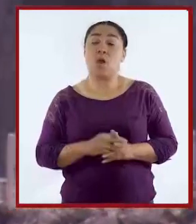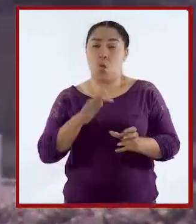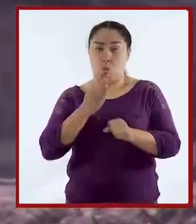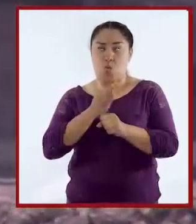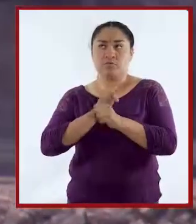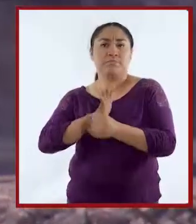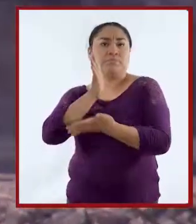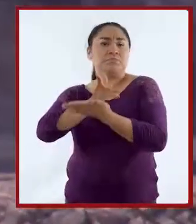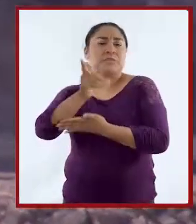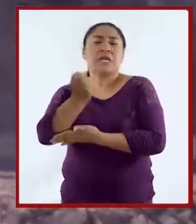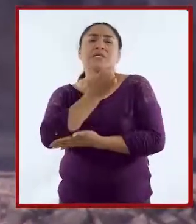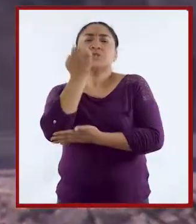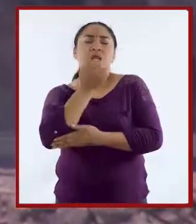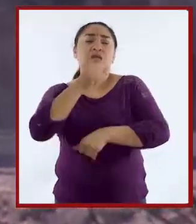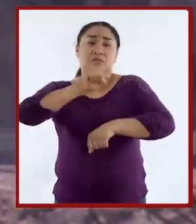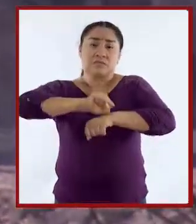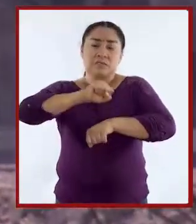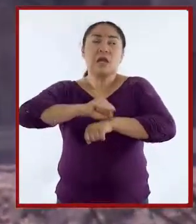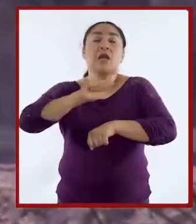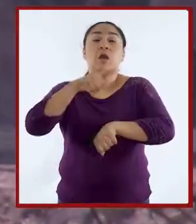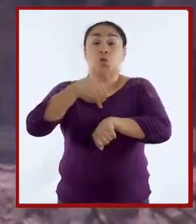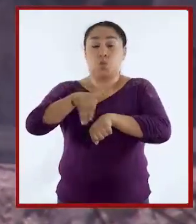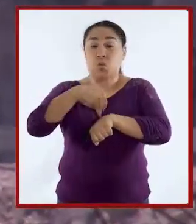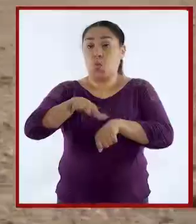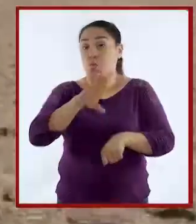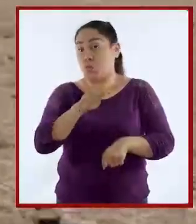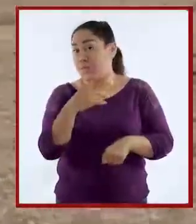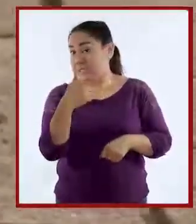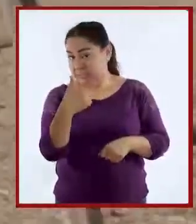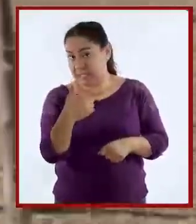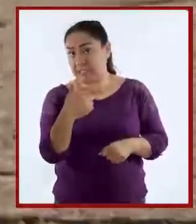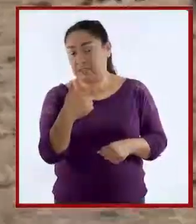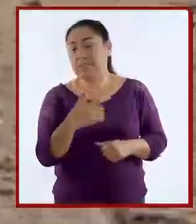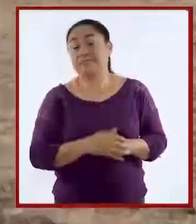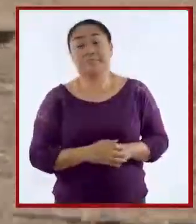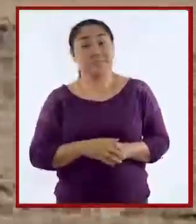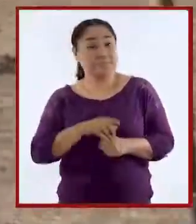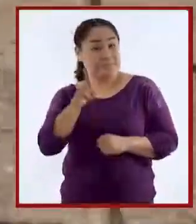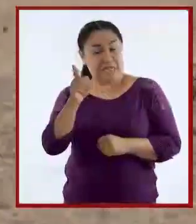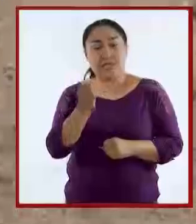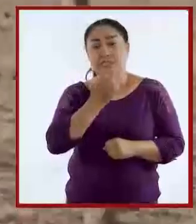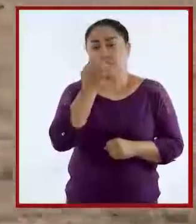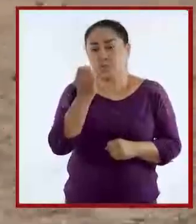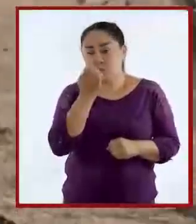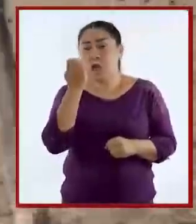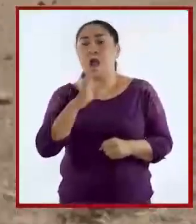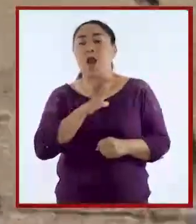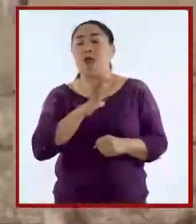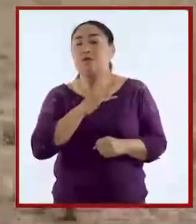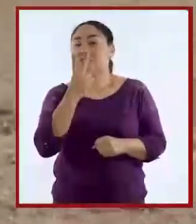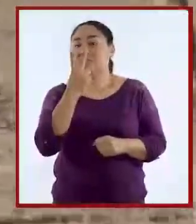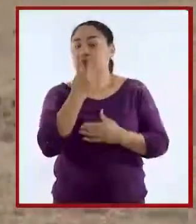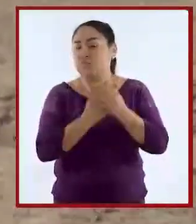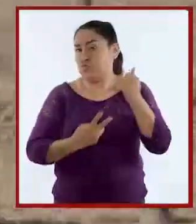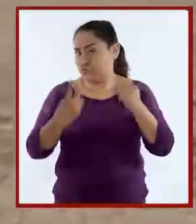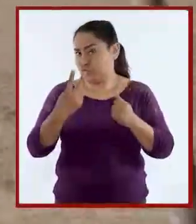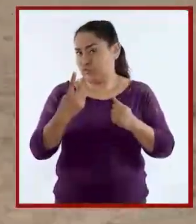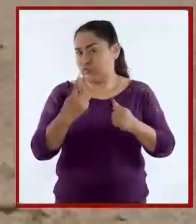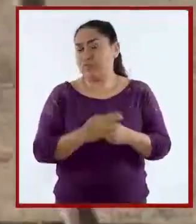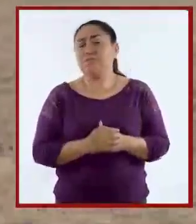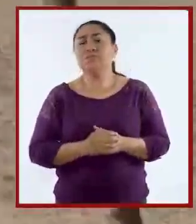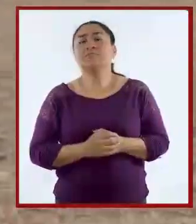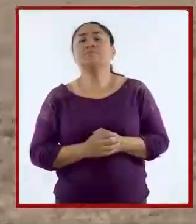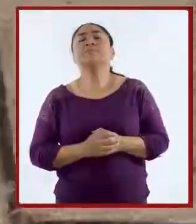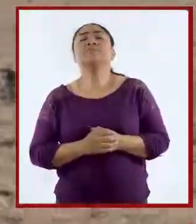La escuela a la que vamos es la escuela secundaria número 97. Esta escuela tiene población mixta.